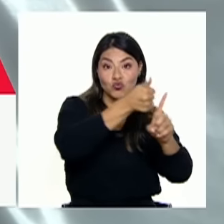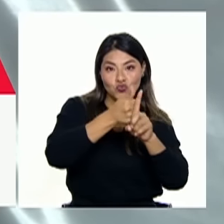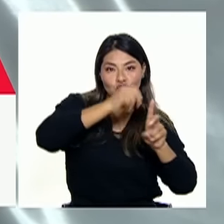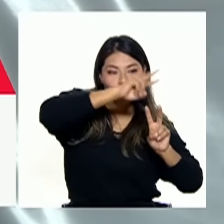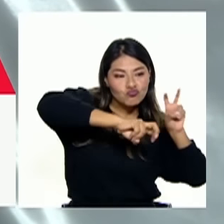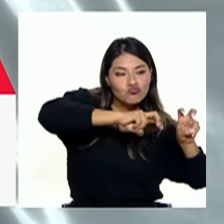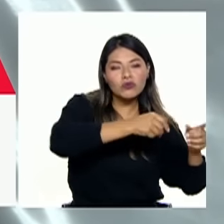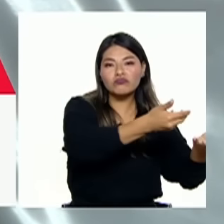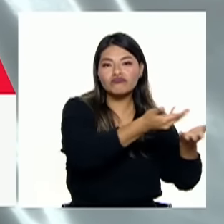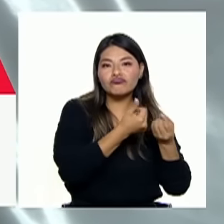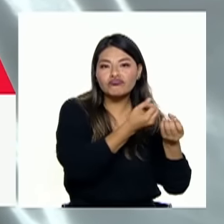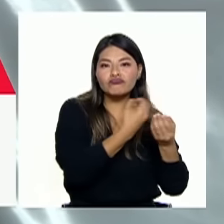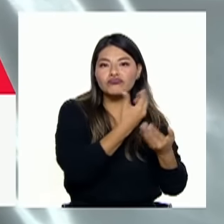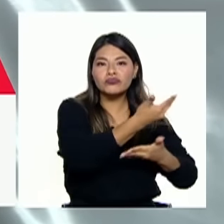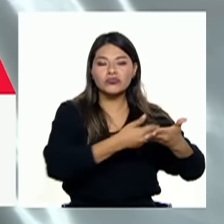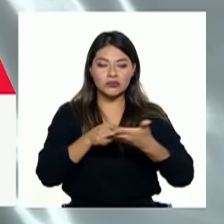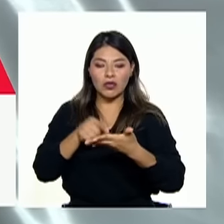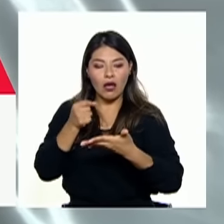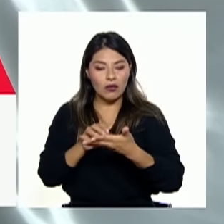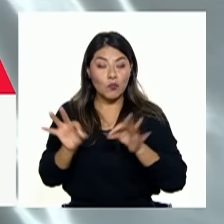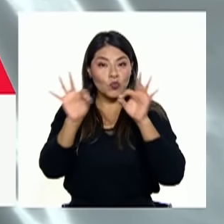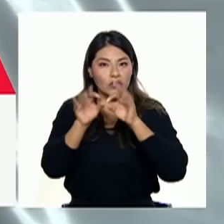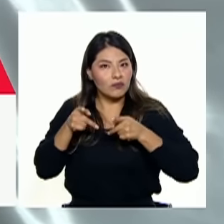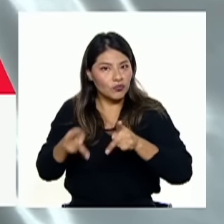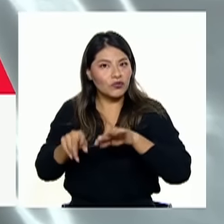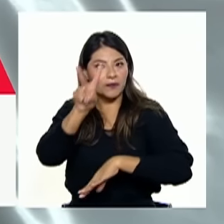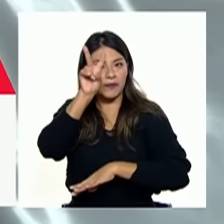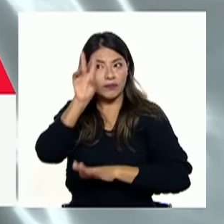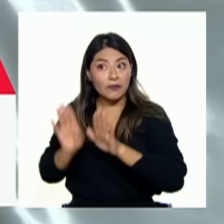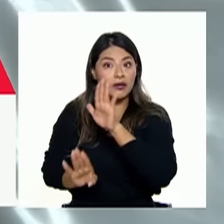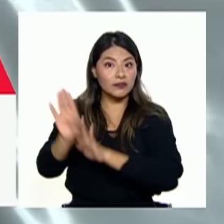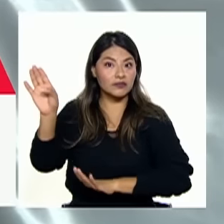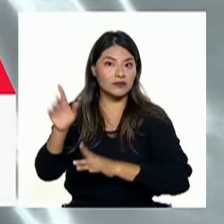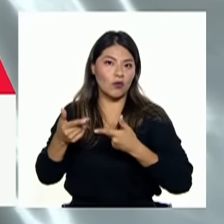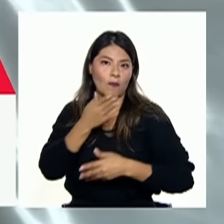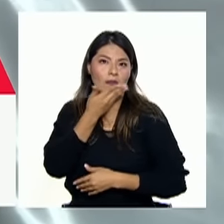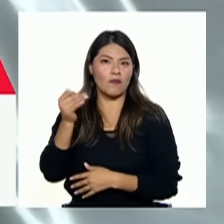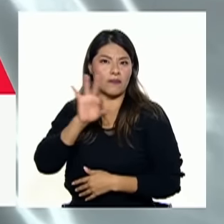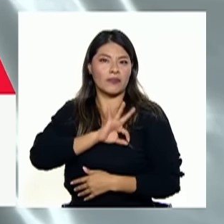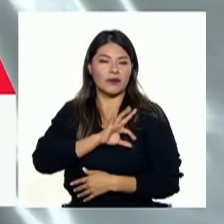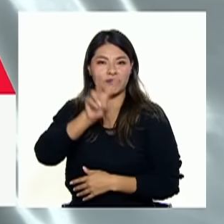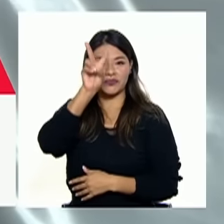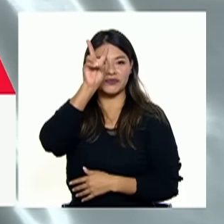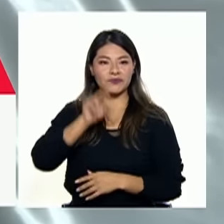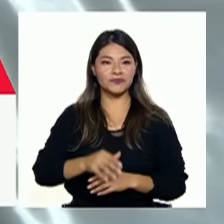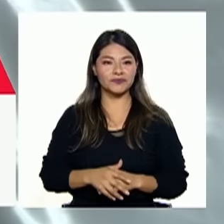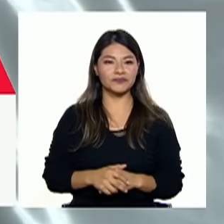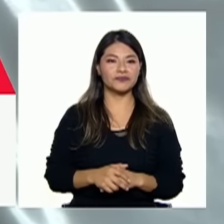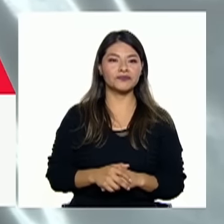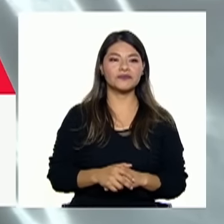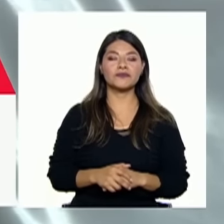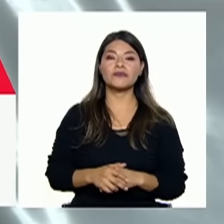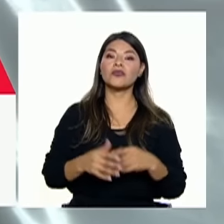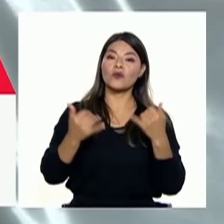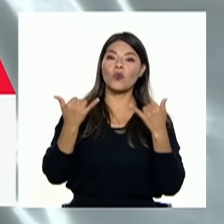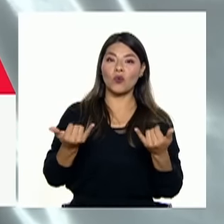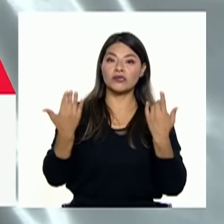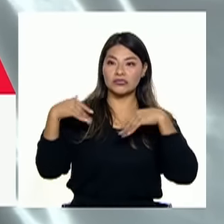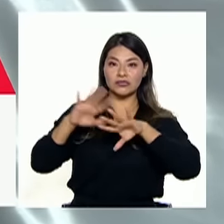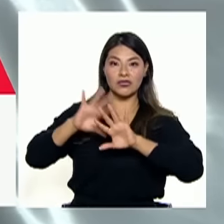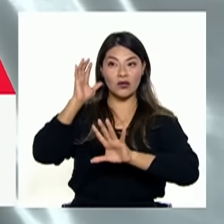de innovación y desarrollo en beneficio del país. Hoy se discute en el Congreso de la